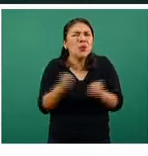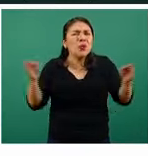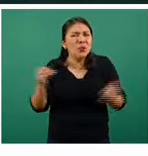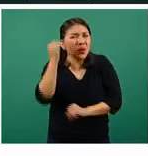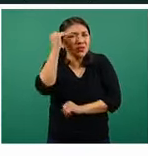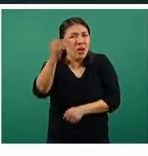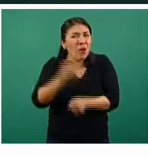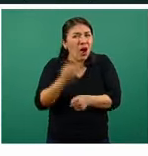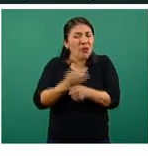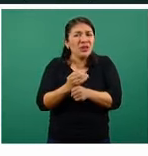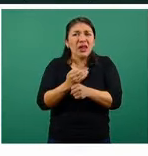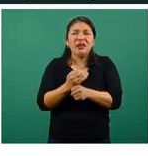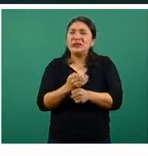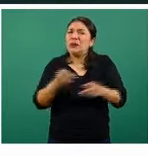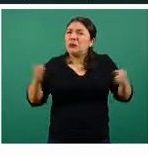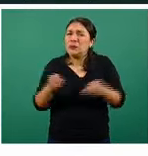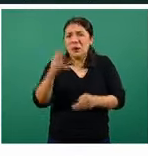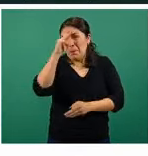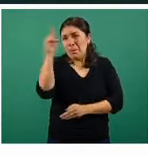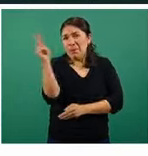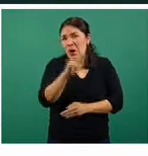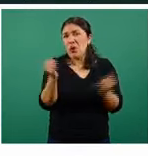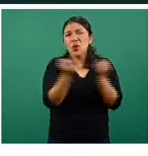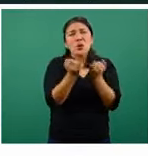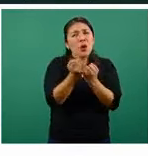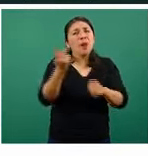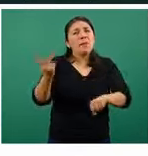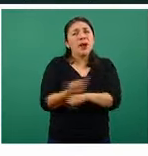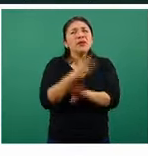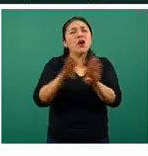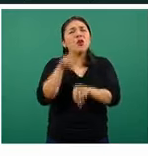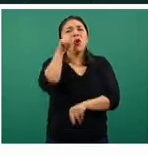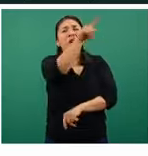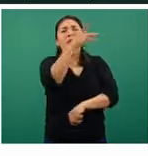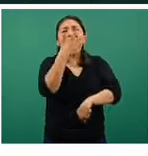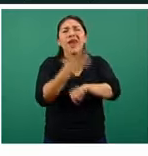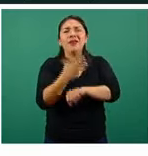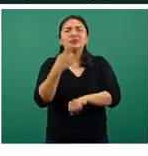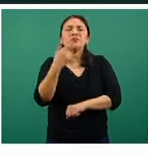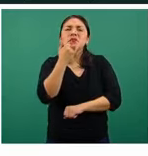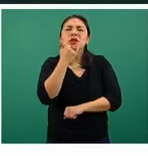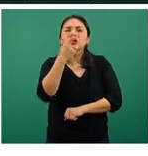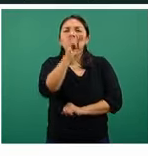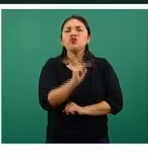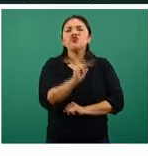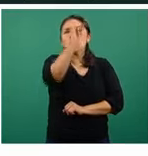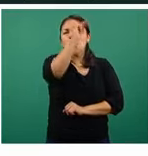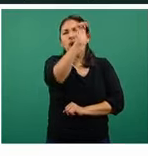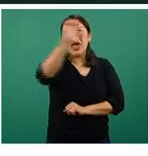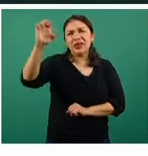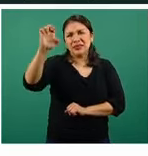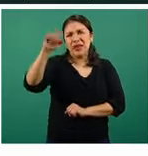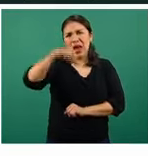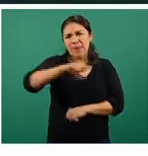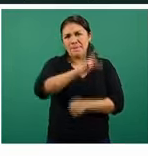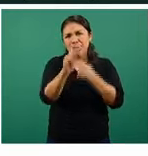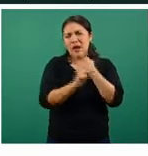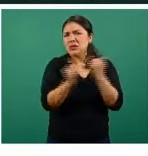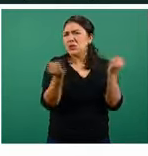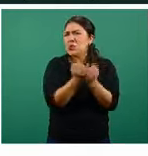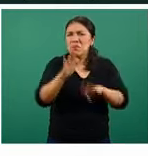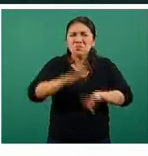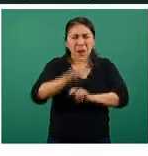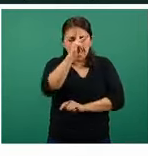algo similar que está sucediendo, ustedes saben, en estos momentos en los estados del noreste del país, en